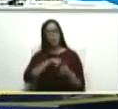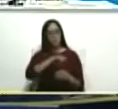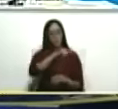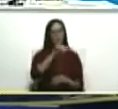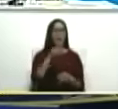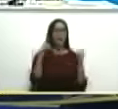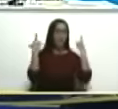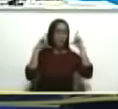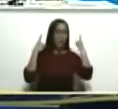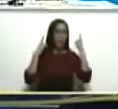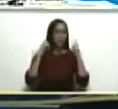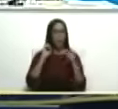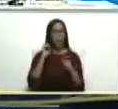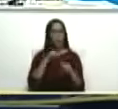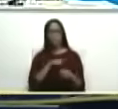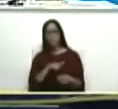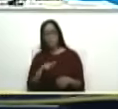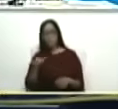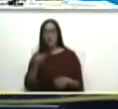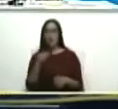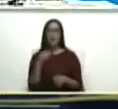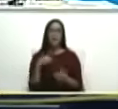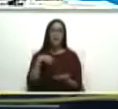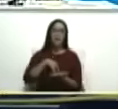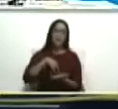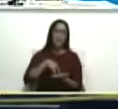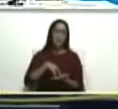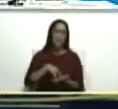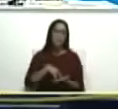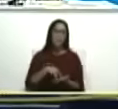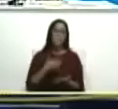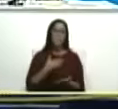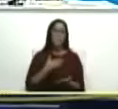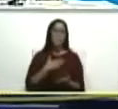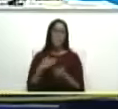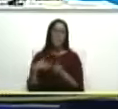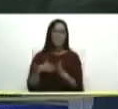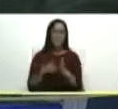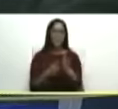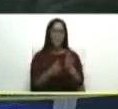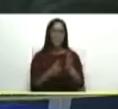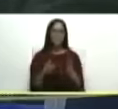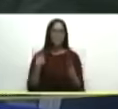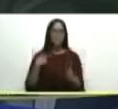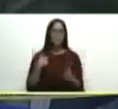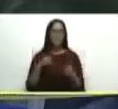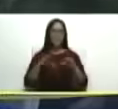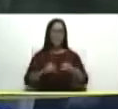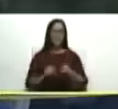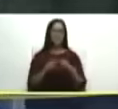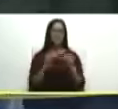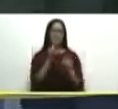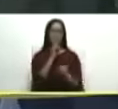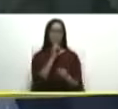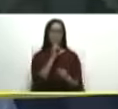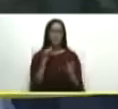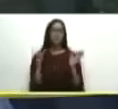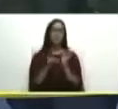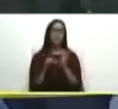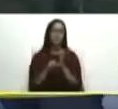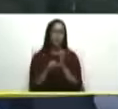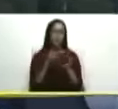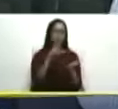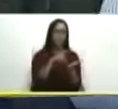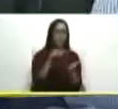o iba a Carabobo, La Cava, mi ruta, tenían acceso a toda la información. Dónde se baja,